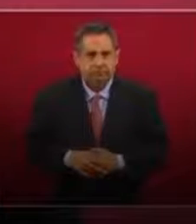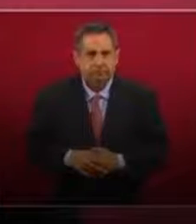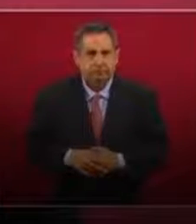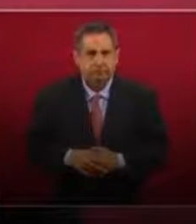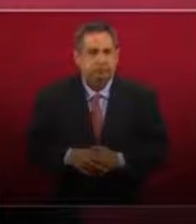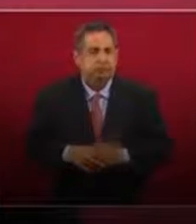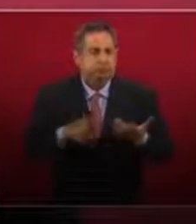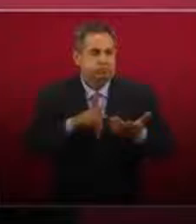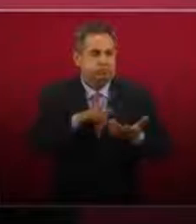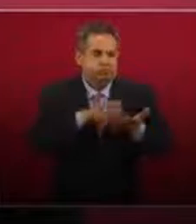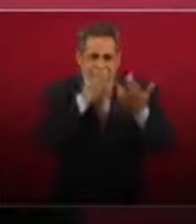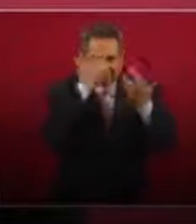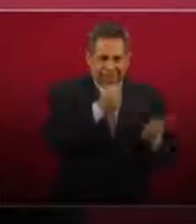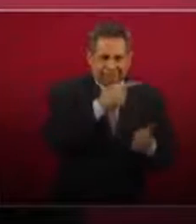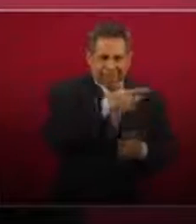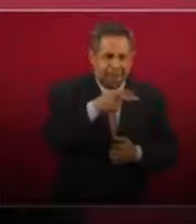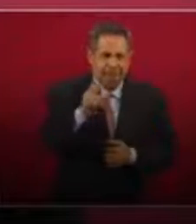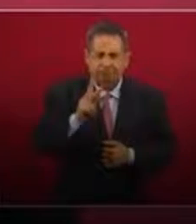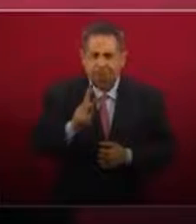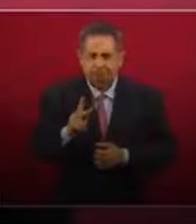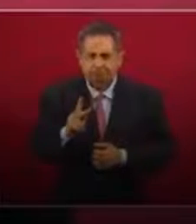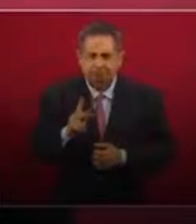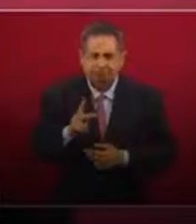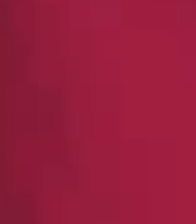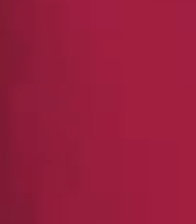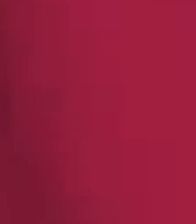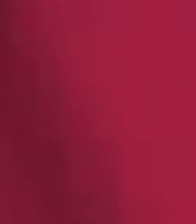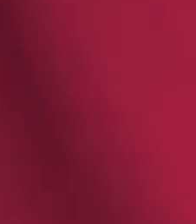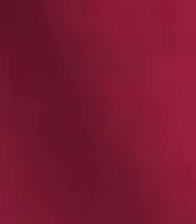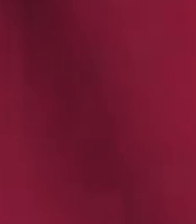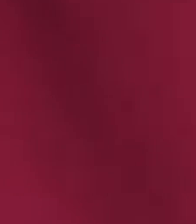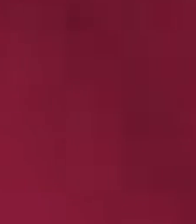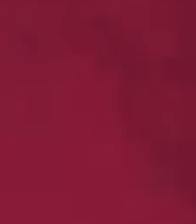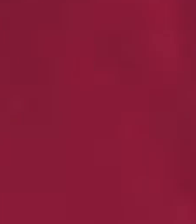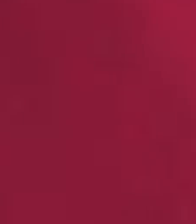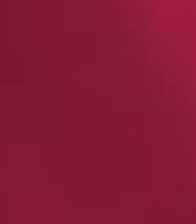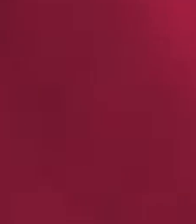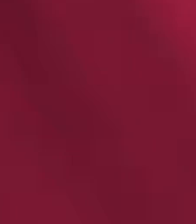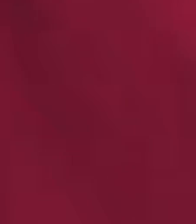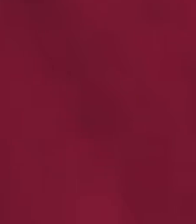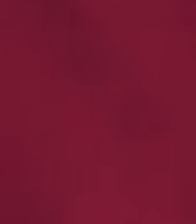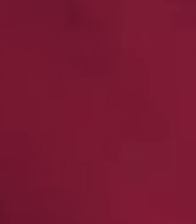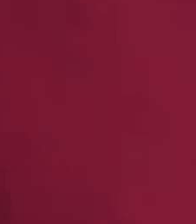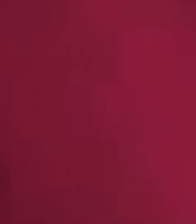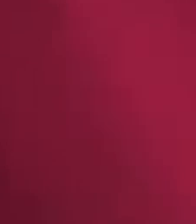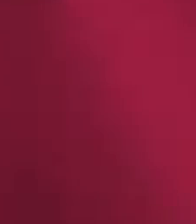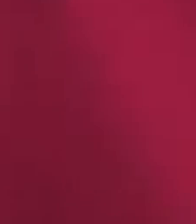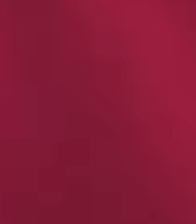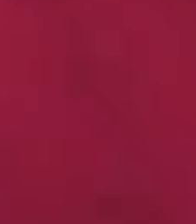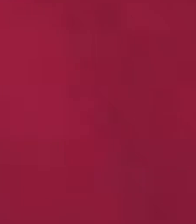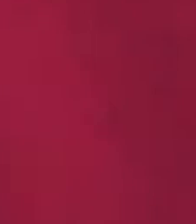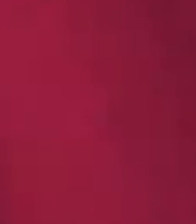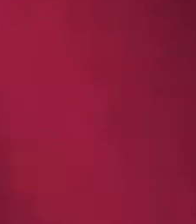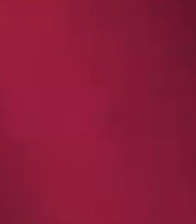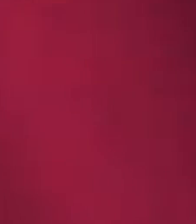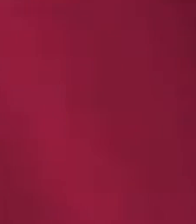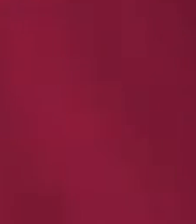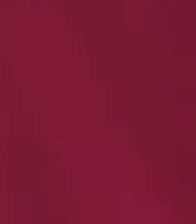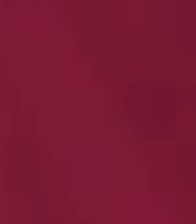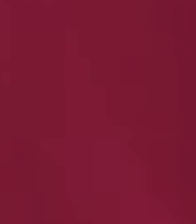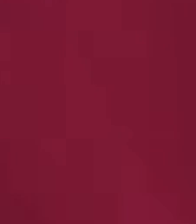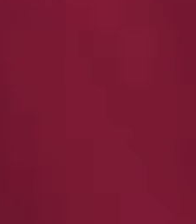Que puede ser legal, pero eso es completamente inmoral. Gobierno de México.